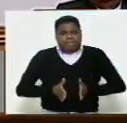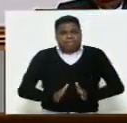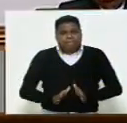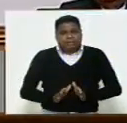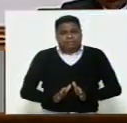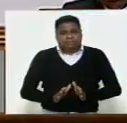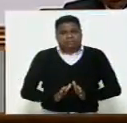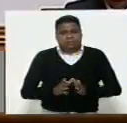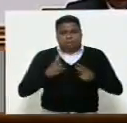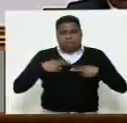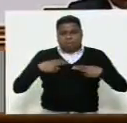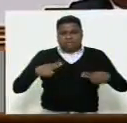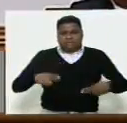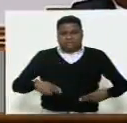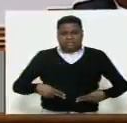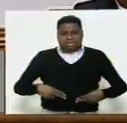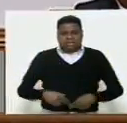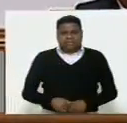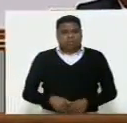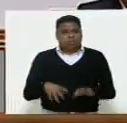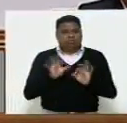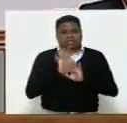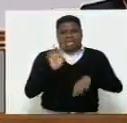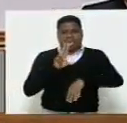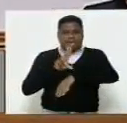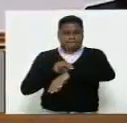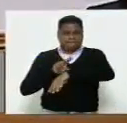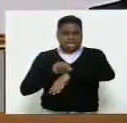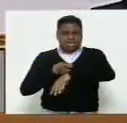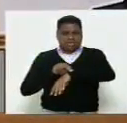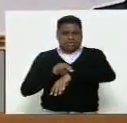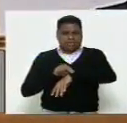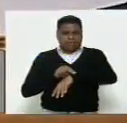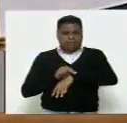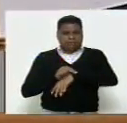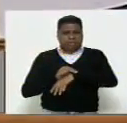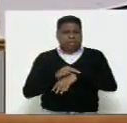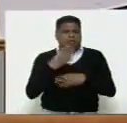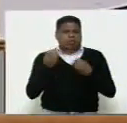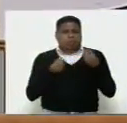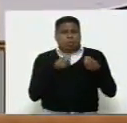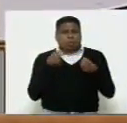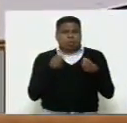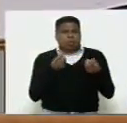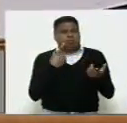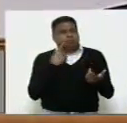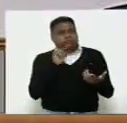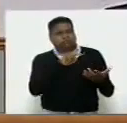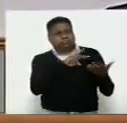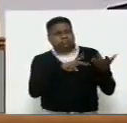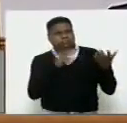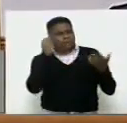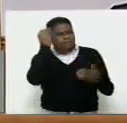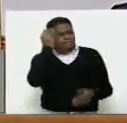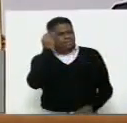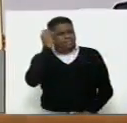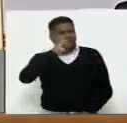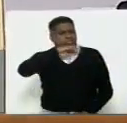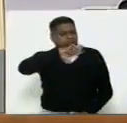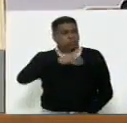agigantado que da la revolución bolivariana en un contexto de guerra y de asedio inédito en nuestra